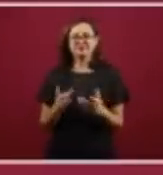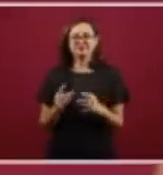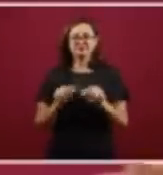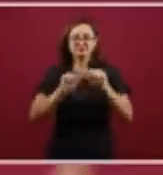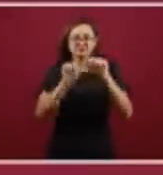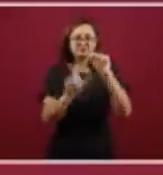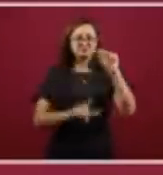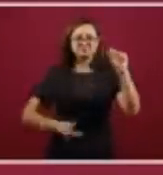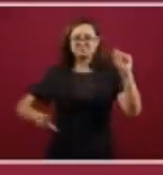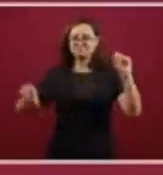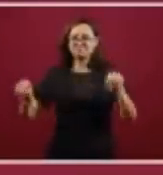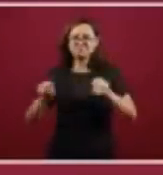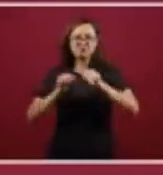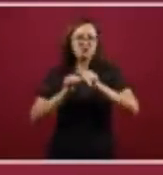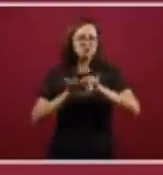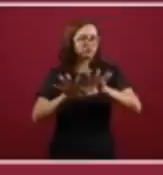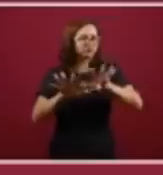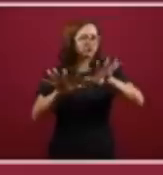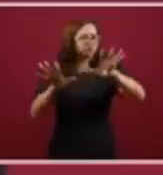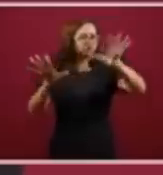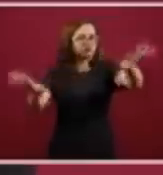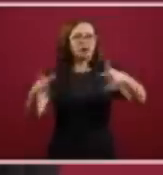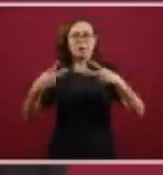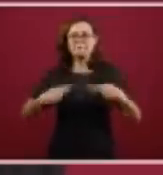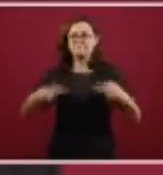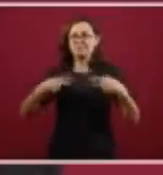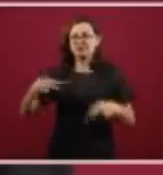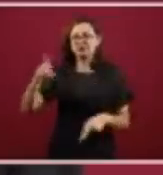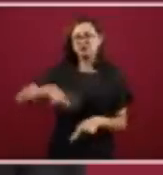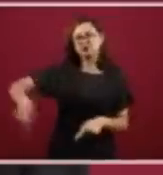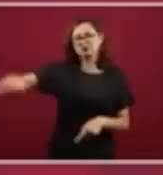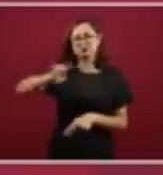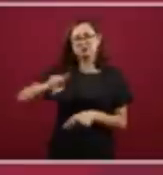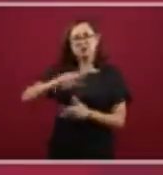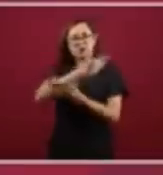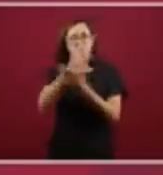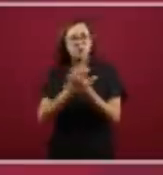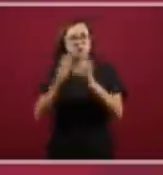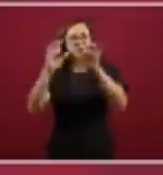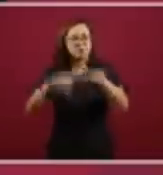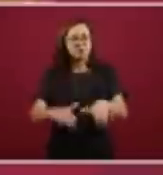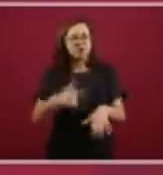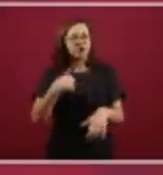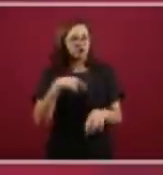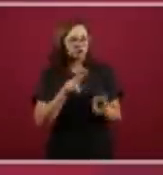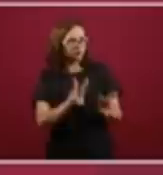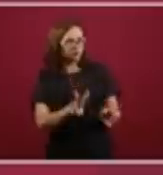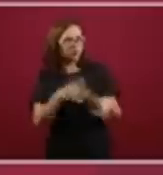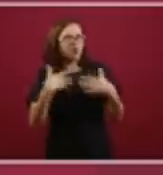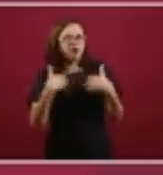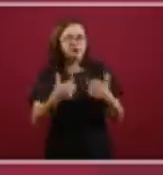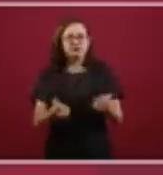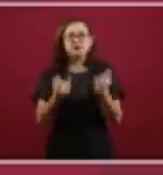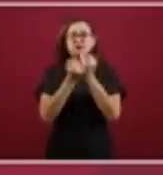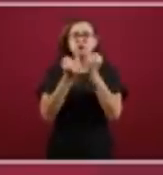a quienes son beneficiarios de programas sociales, a los ciudadanos en general.